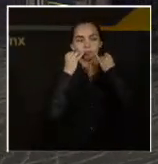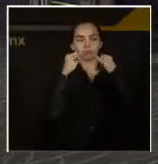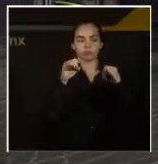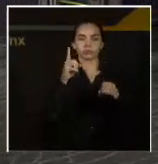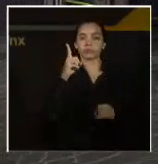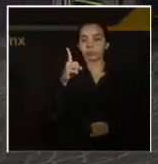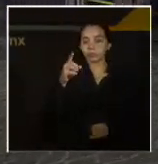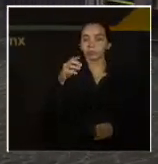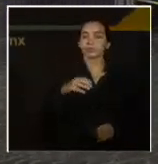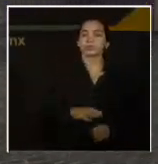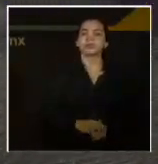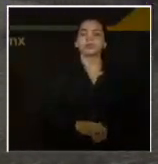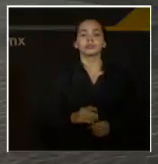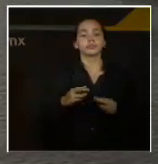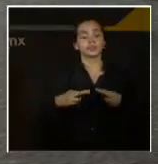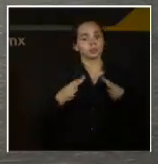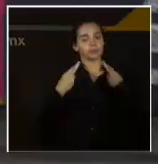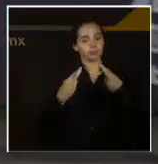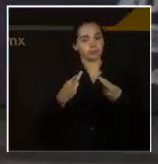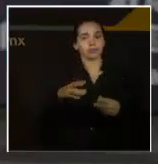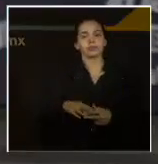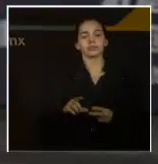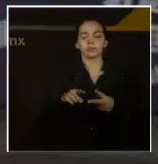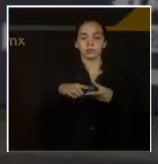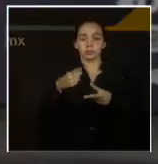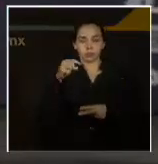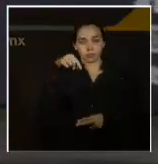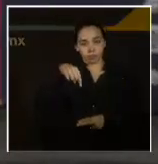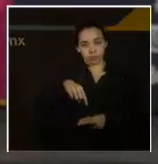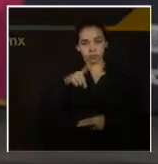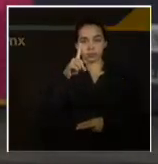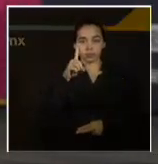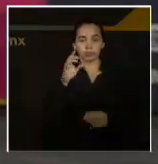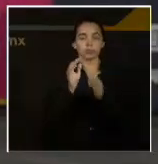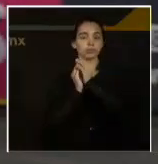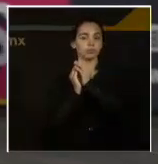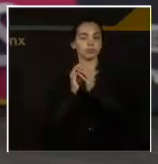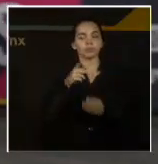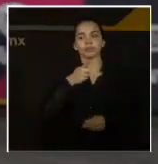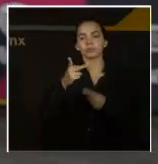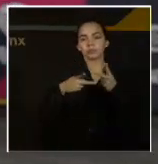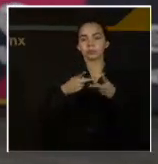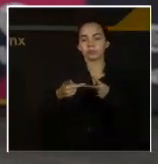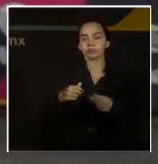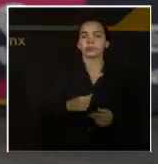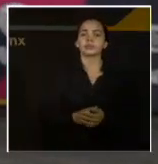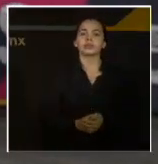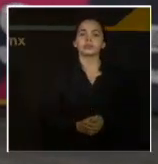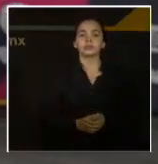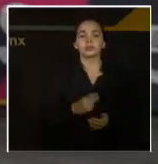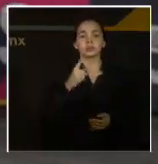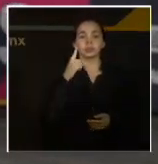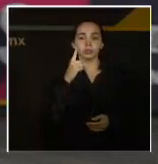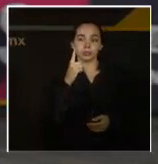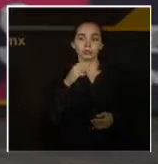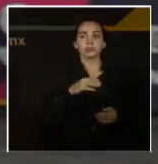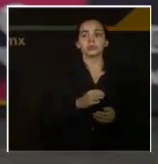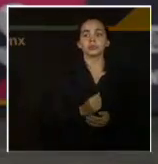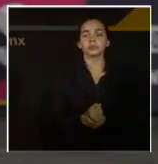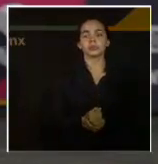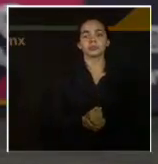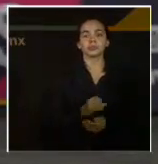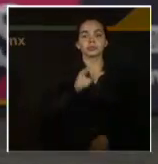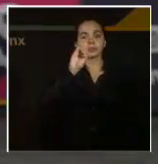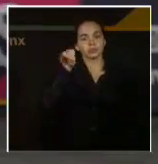de los candidatos. Así es que comenzamos con esta primera ronda. Corresponde en primer turno al